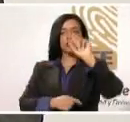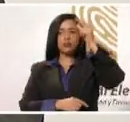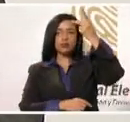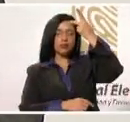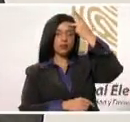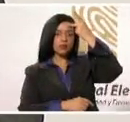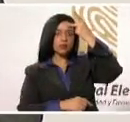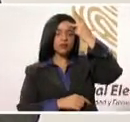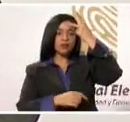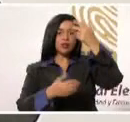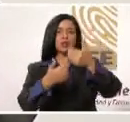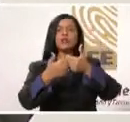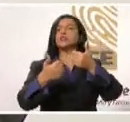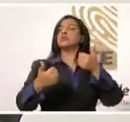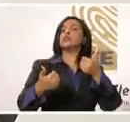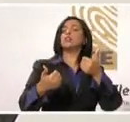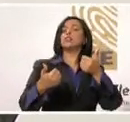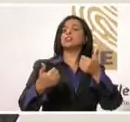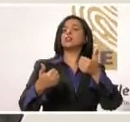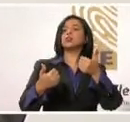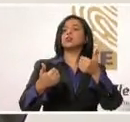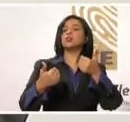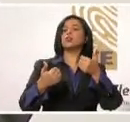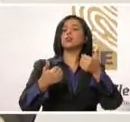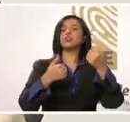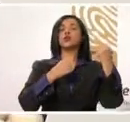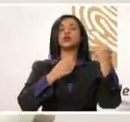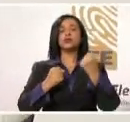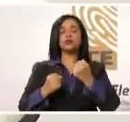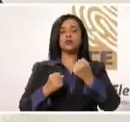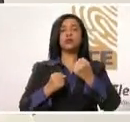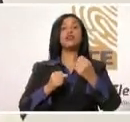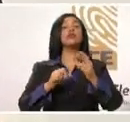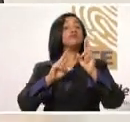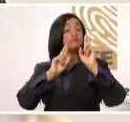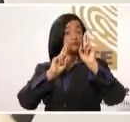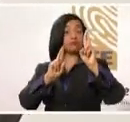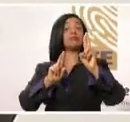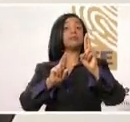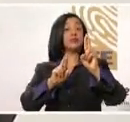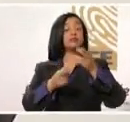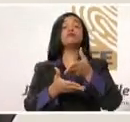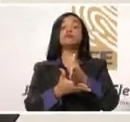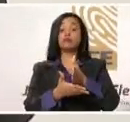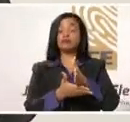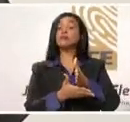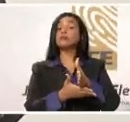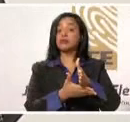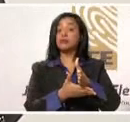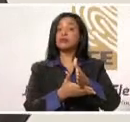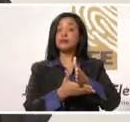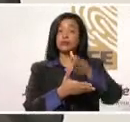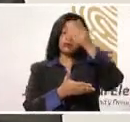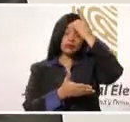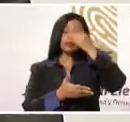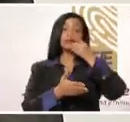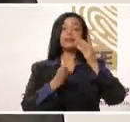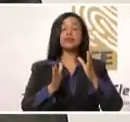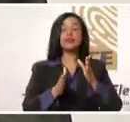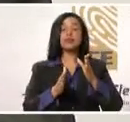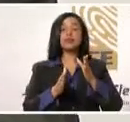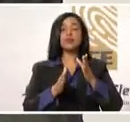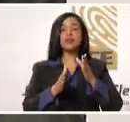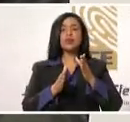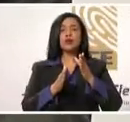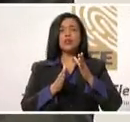con separación de poderes, respeto a los derechos humanos, un Estado social y